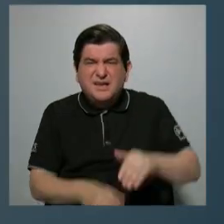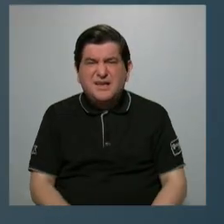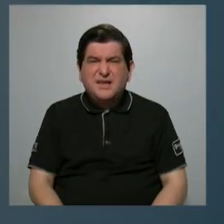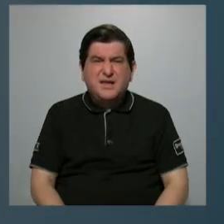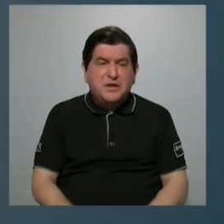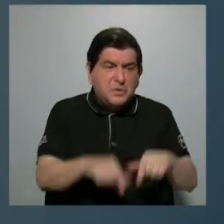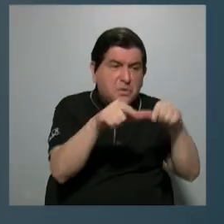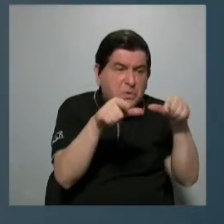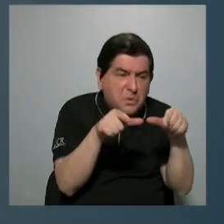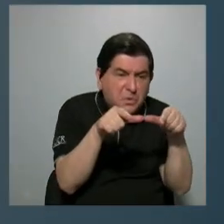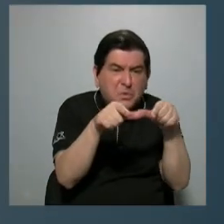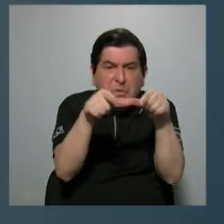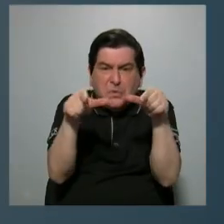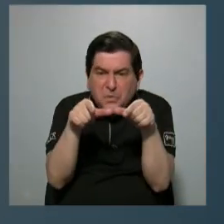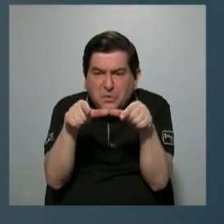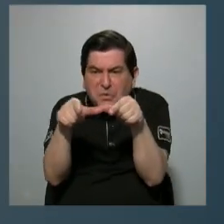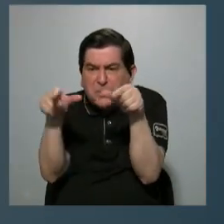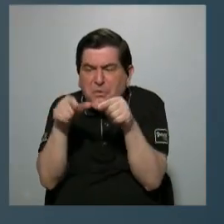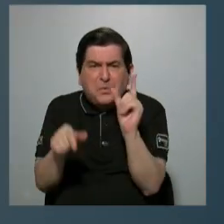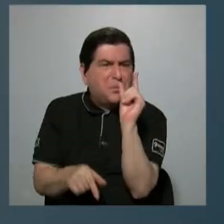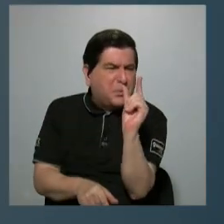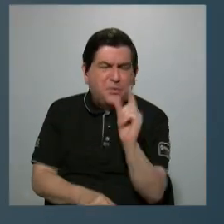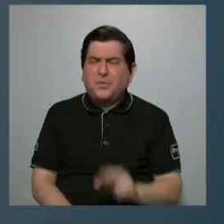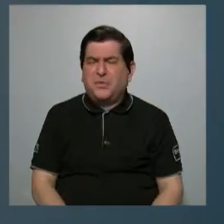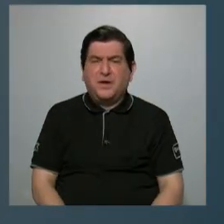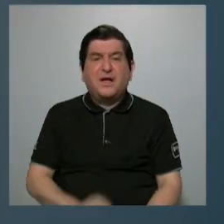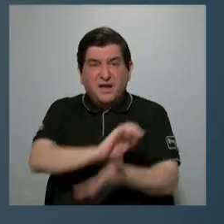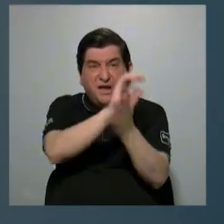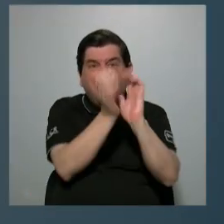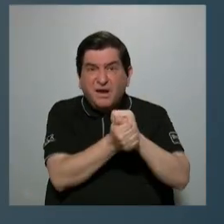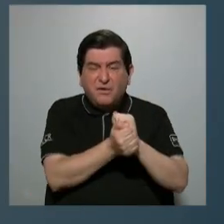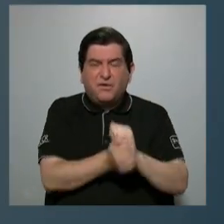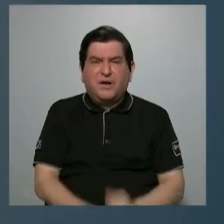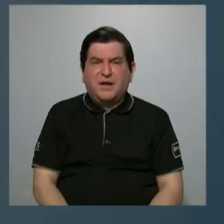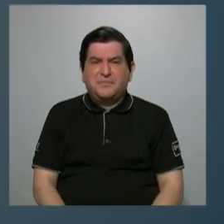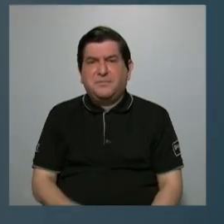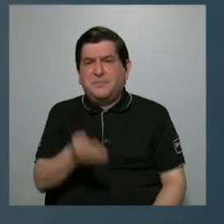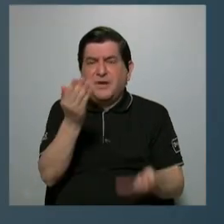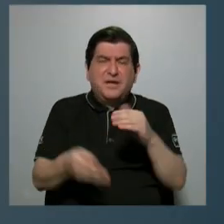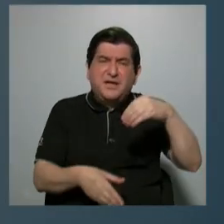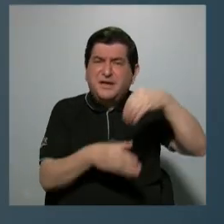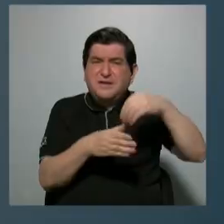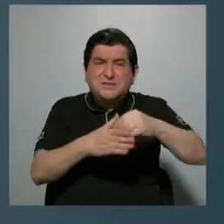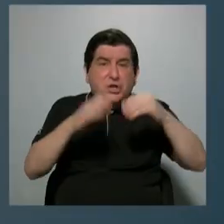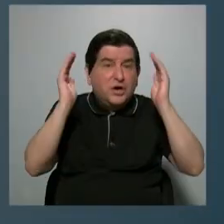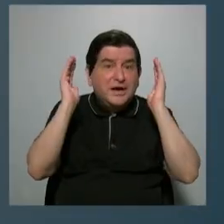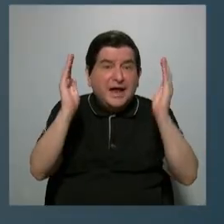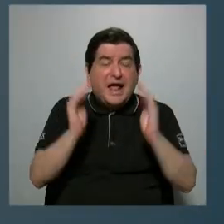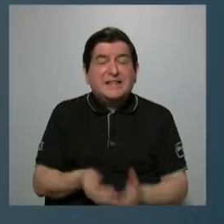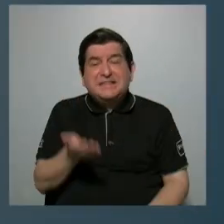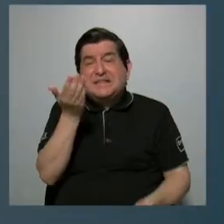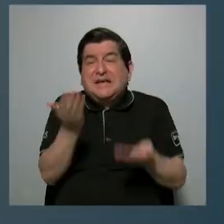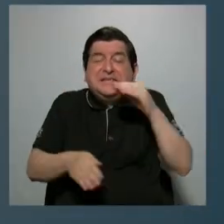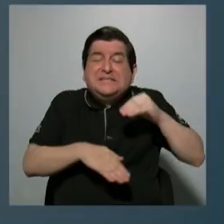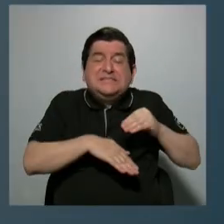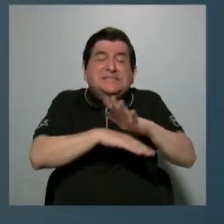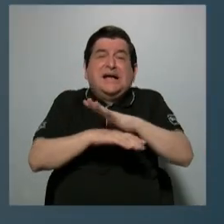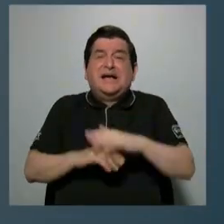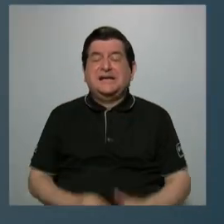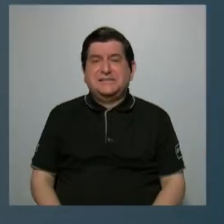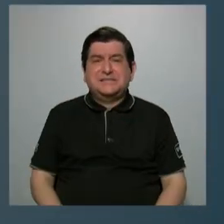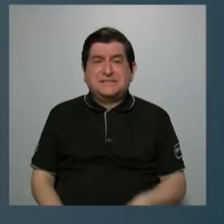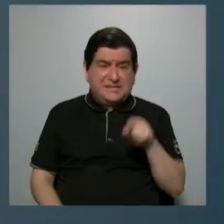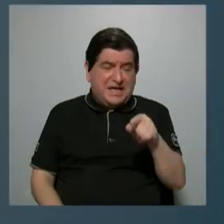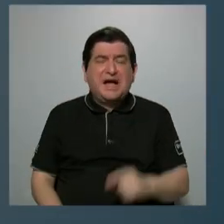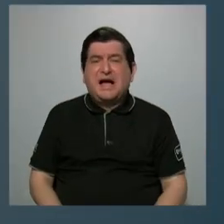a propiedad o lote a lote, ¿verdad? Que transforma el lote, y de pronto, si es una inversión muy grandota, algún efecto en el vecindario inmediato